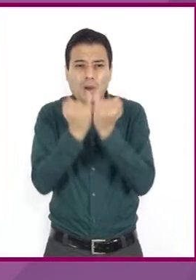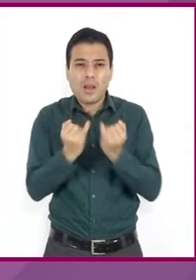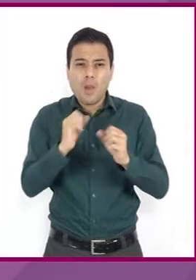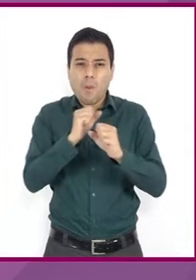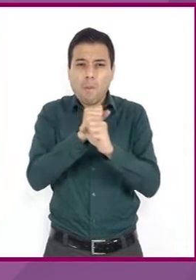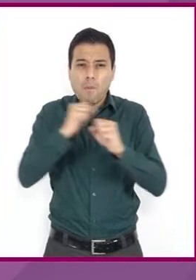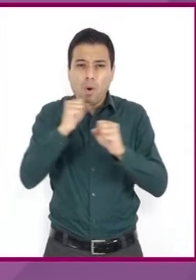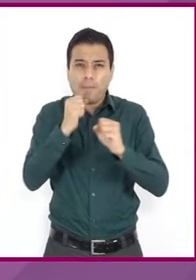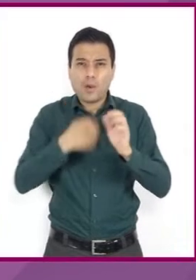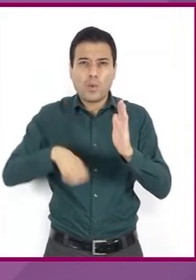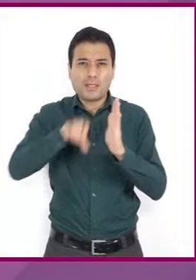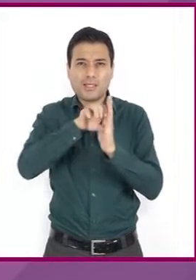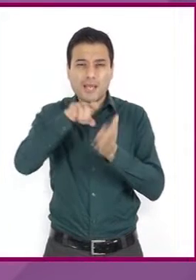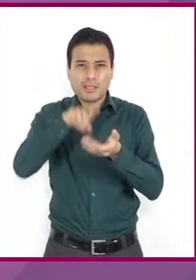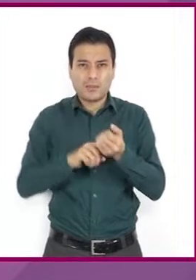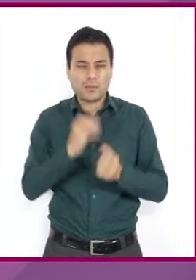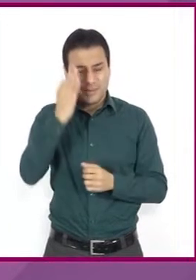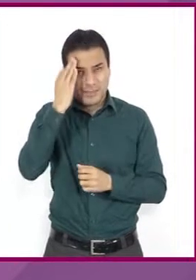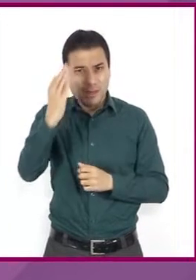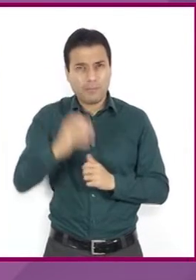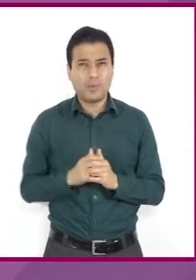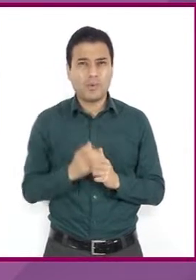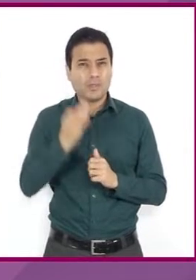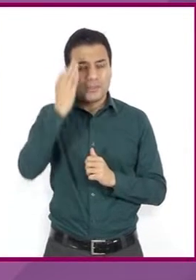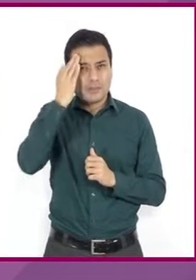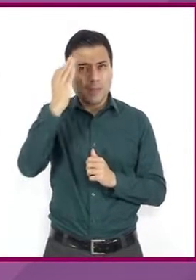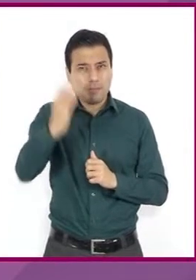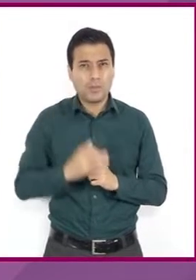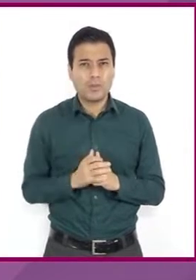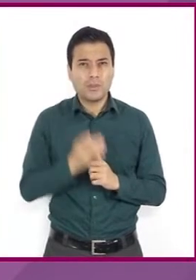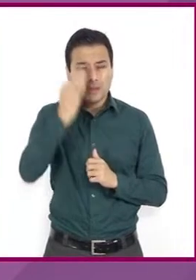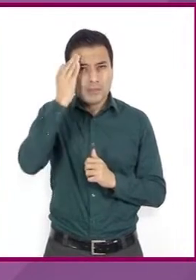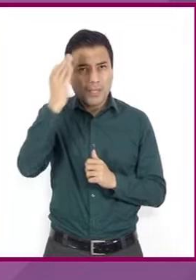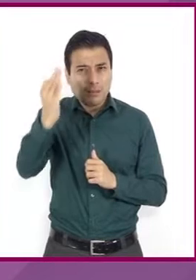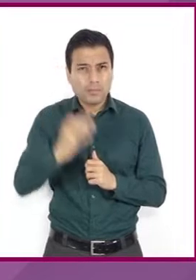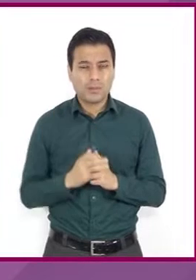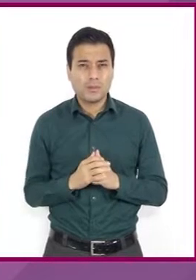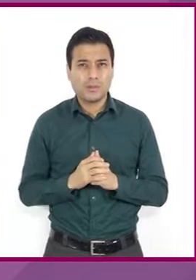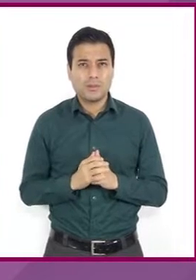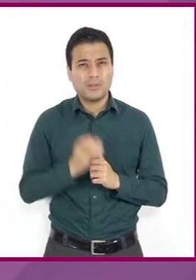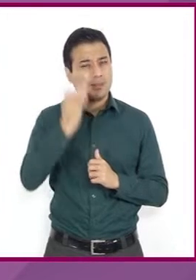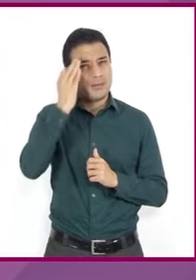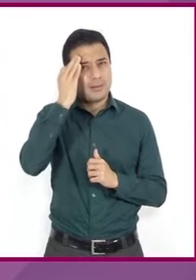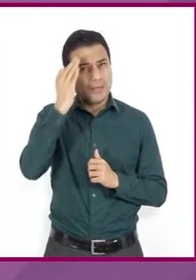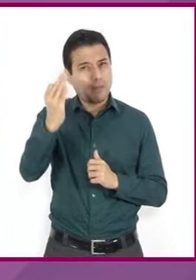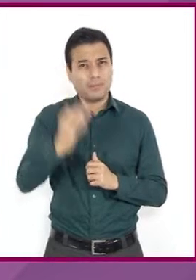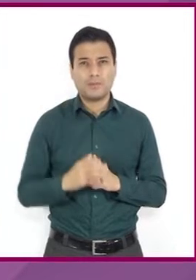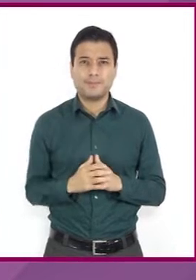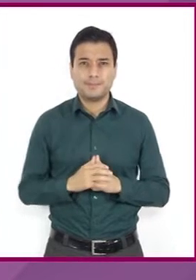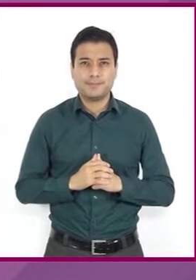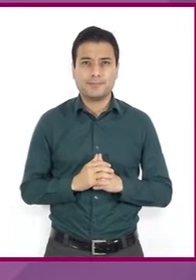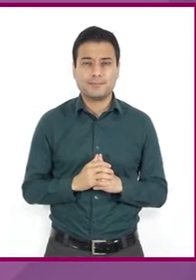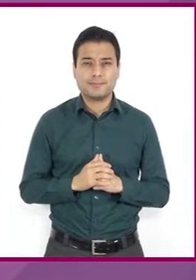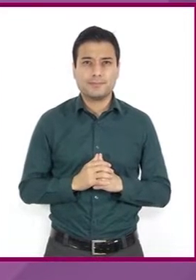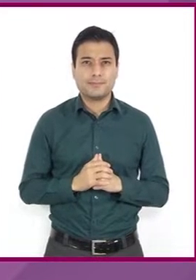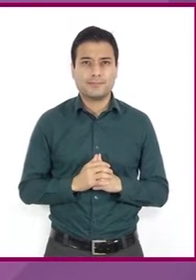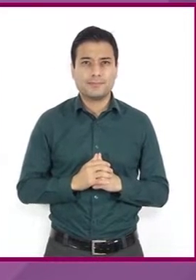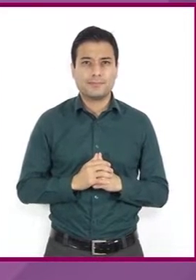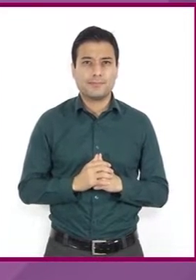chica. Tiempo, tiempo, tiempo, tiempo.